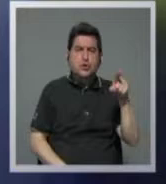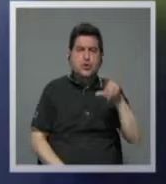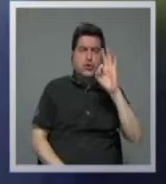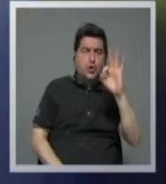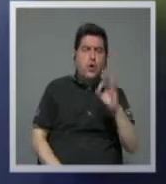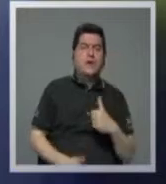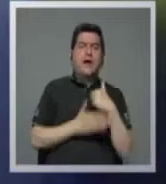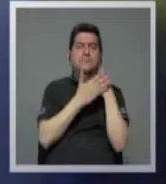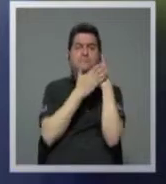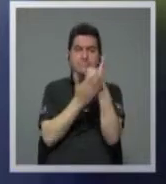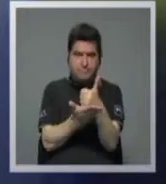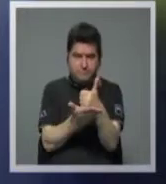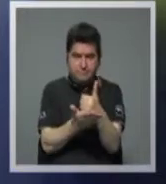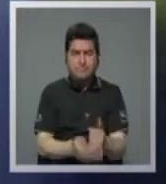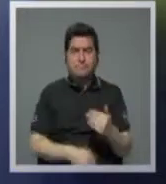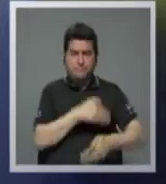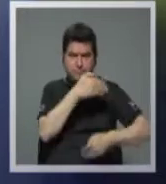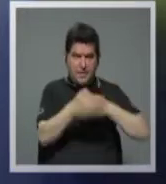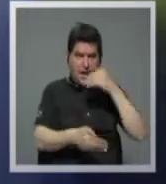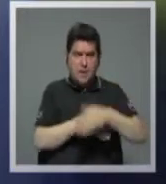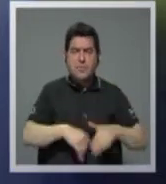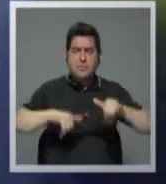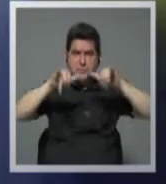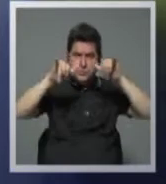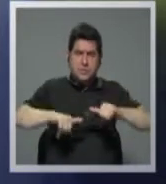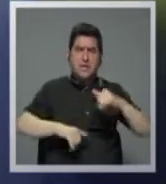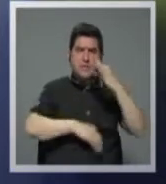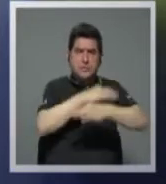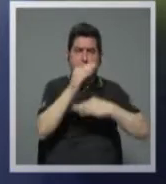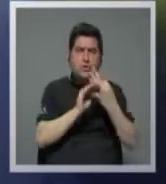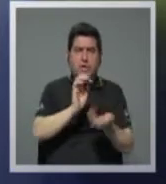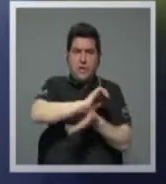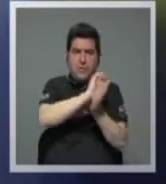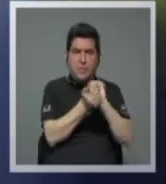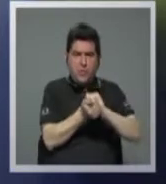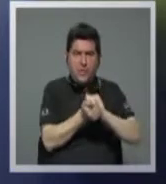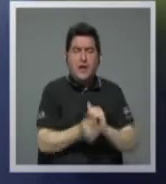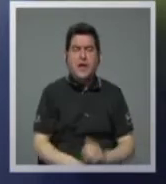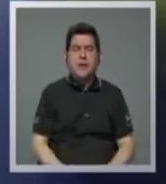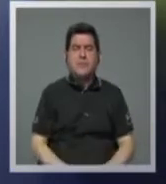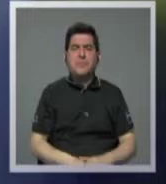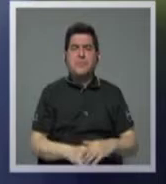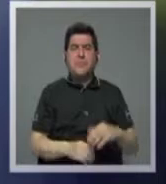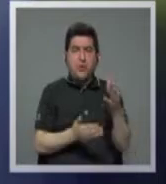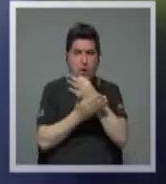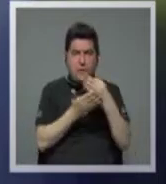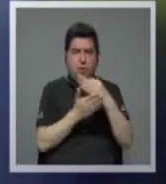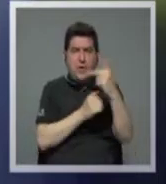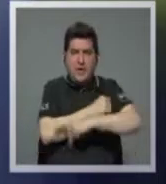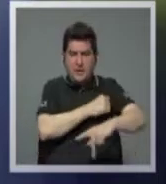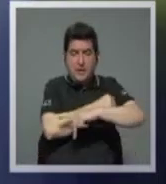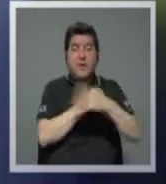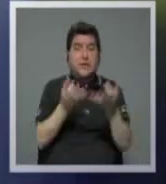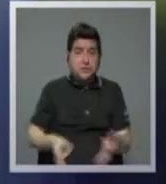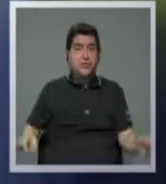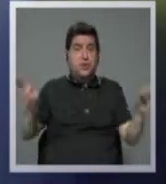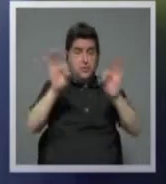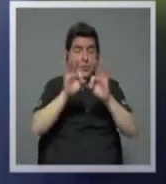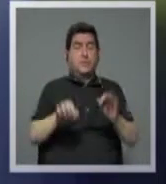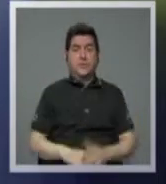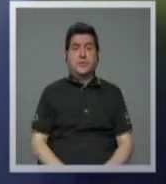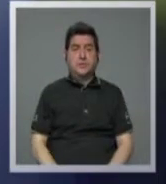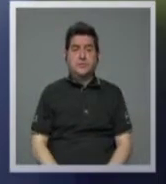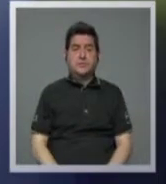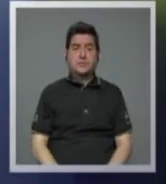ha contribuido a este proceso de estabilidad del tipo de cambio del país. Y es un elemento también muy importante de estabilidad